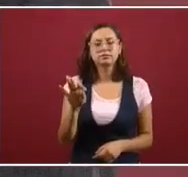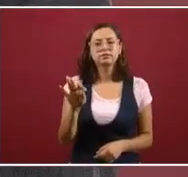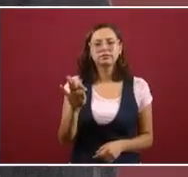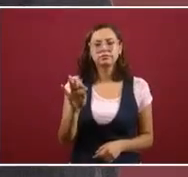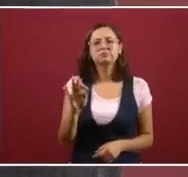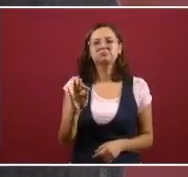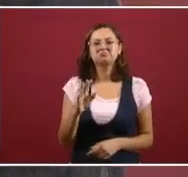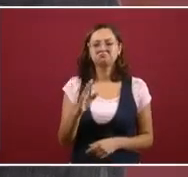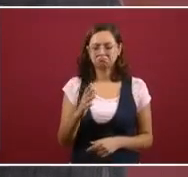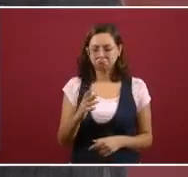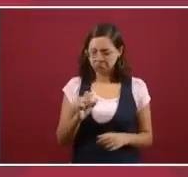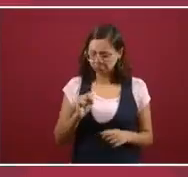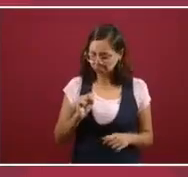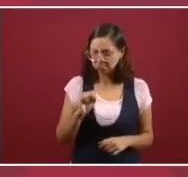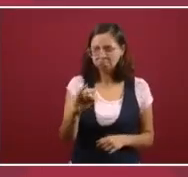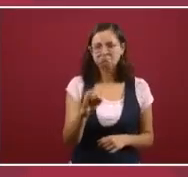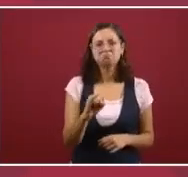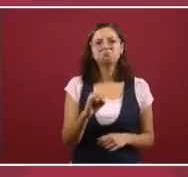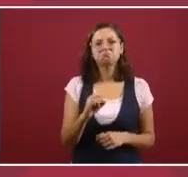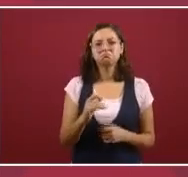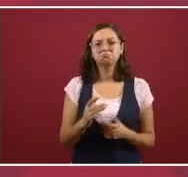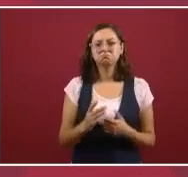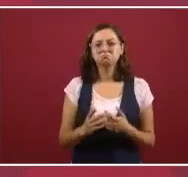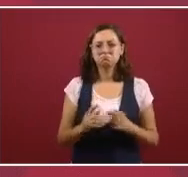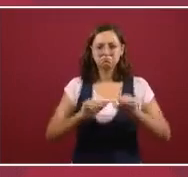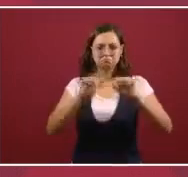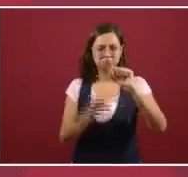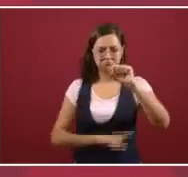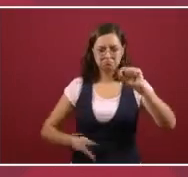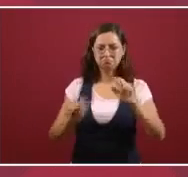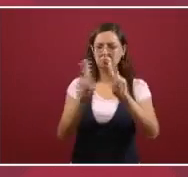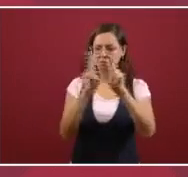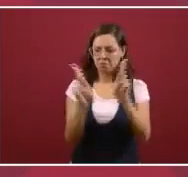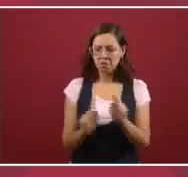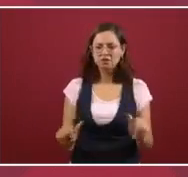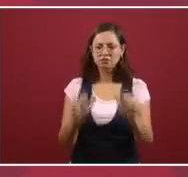y vamos a garantizar la paz.